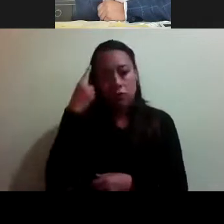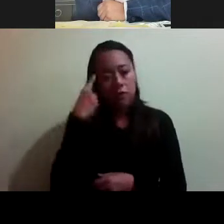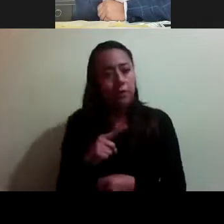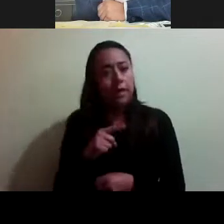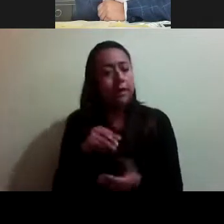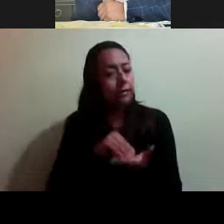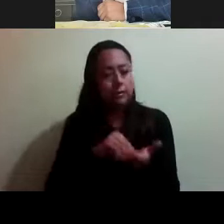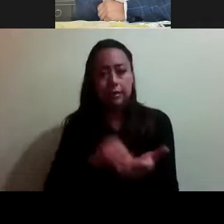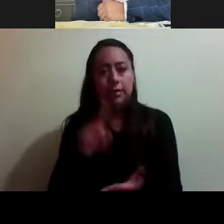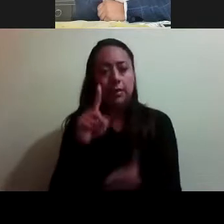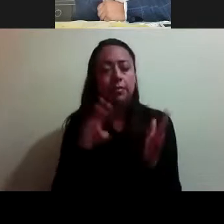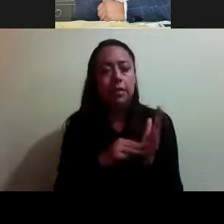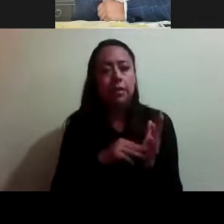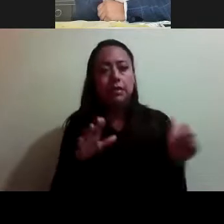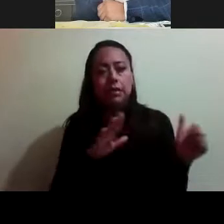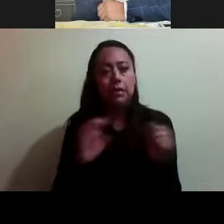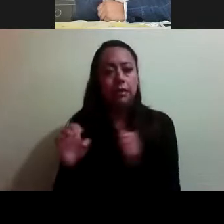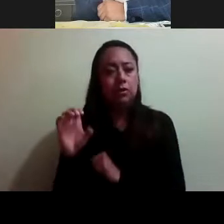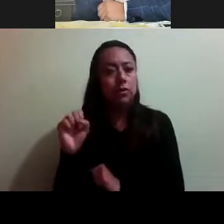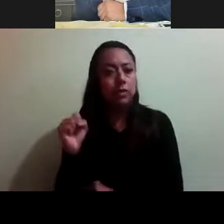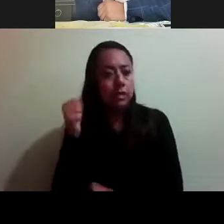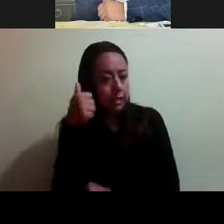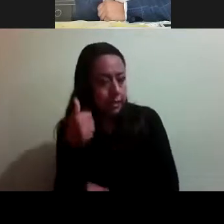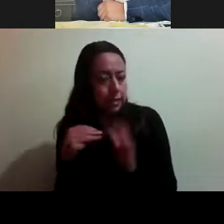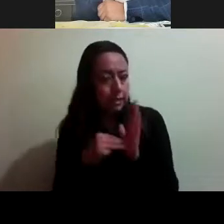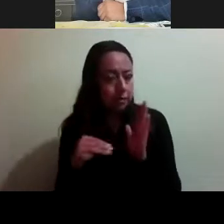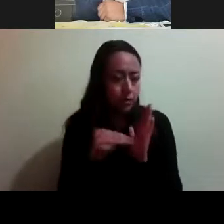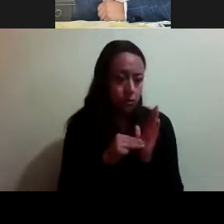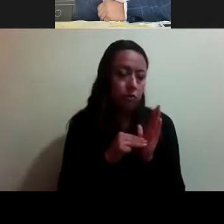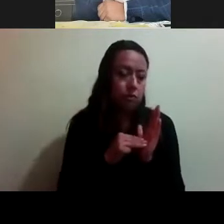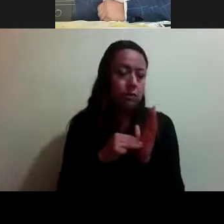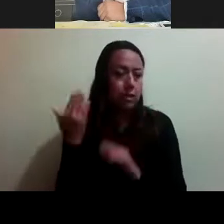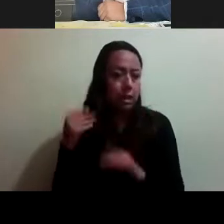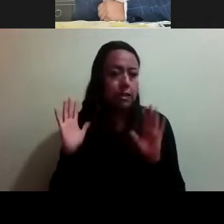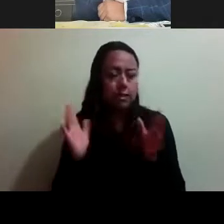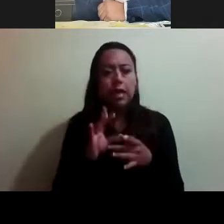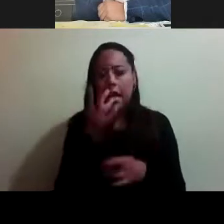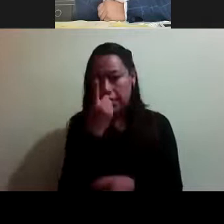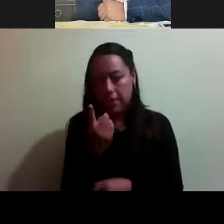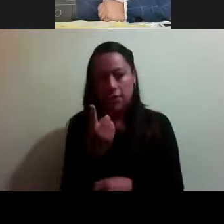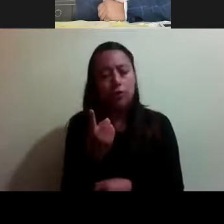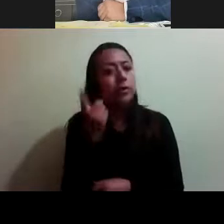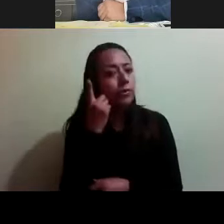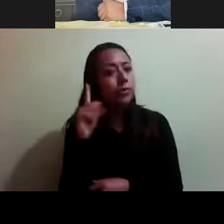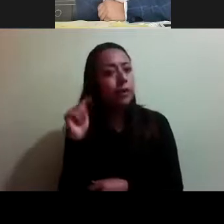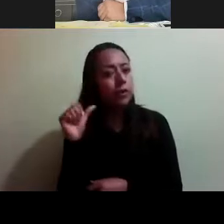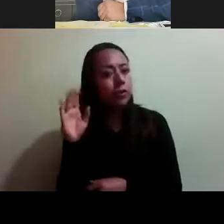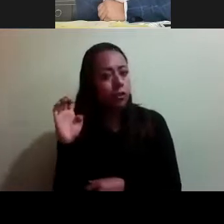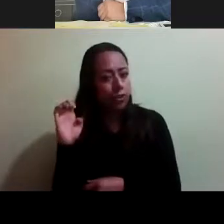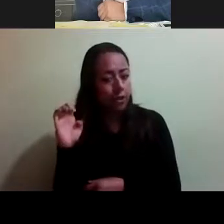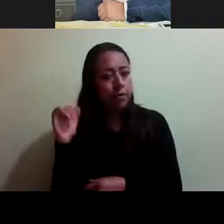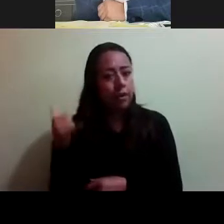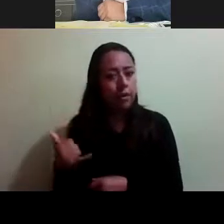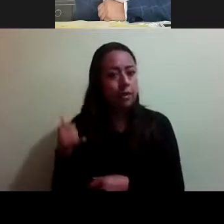millones, más las previsiones que tenía y que ha comentado el diputado Tabe y el diputado Gaviño, de que el año de cierre, quienes hemos estado